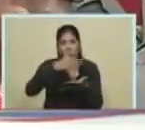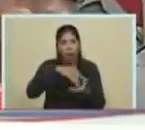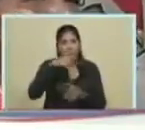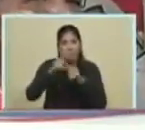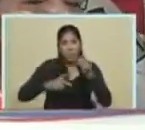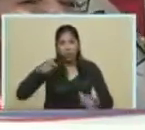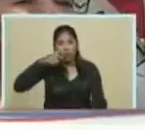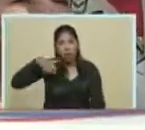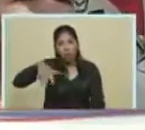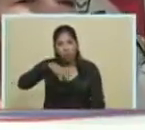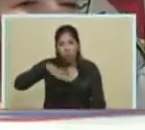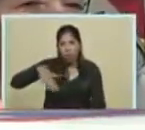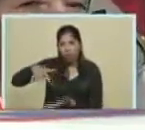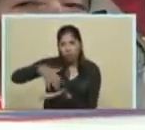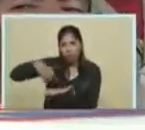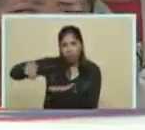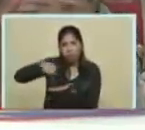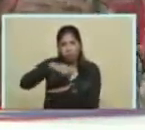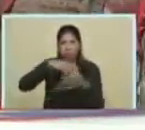campos,